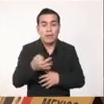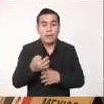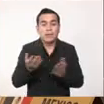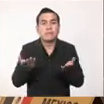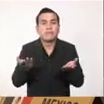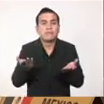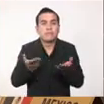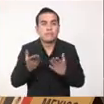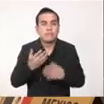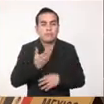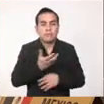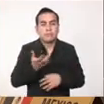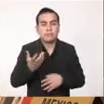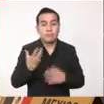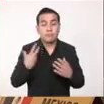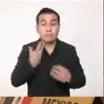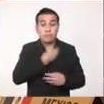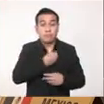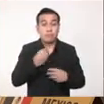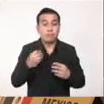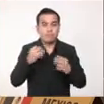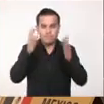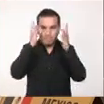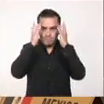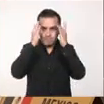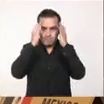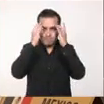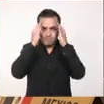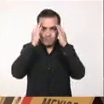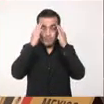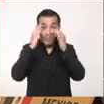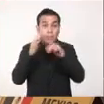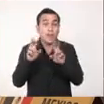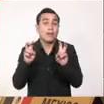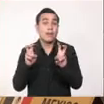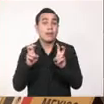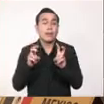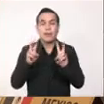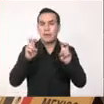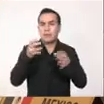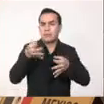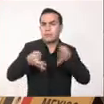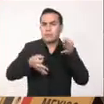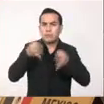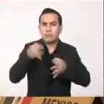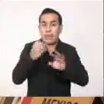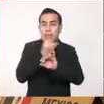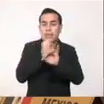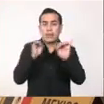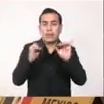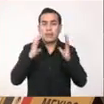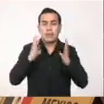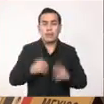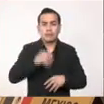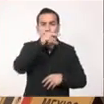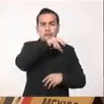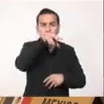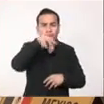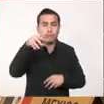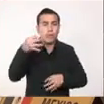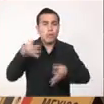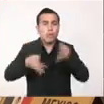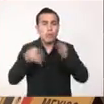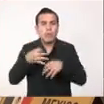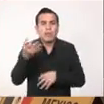y ahí fue la preocupación de ver, bueno, en términos de certidumbre jurídica, de independencia de justicia, lo que